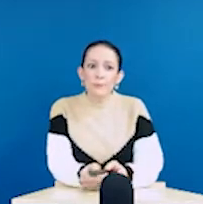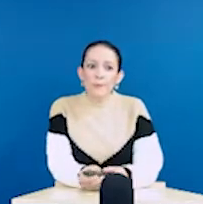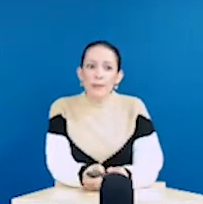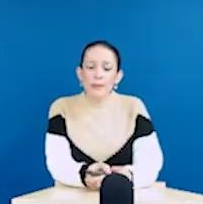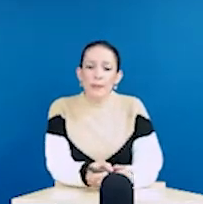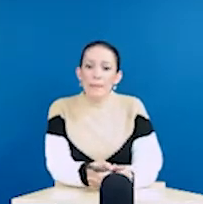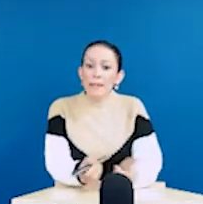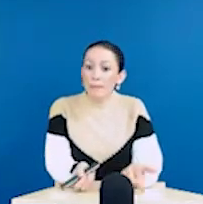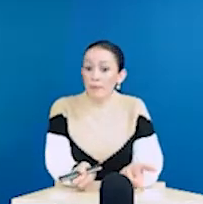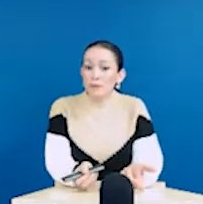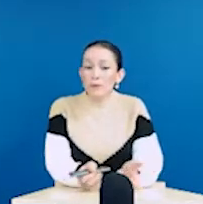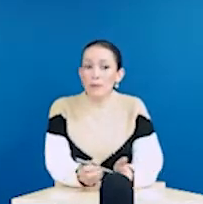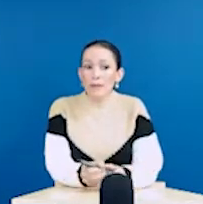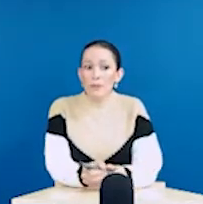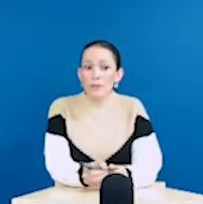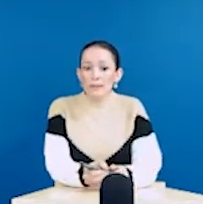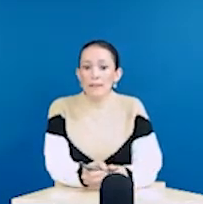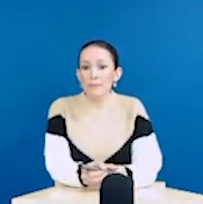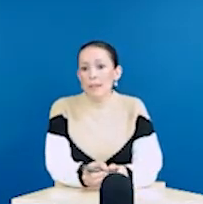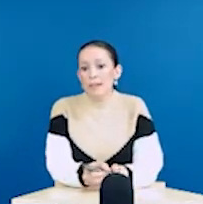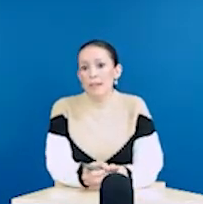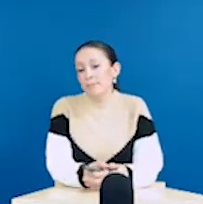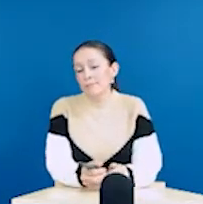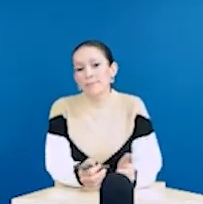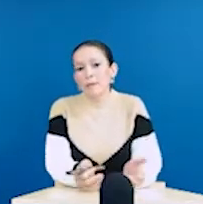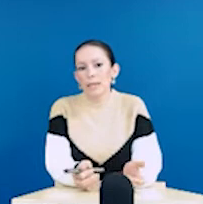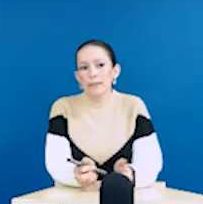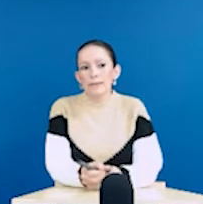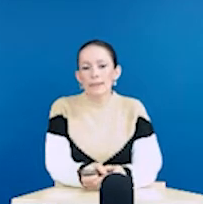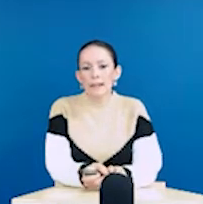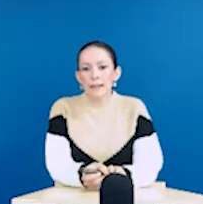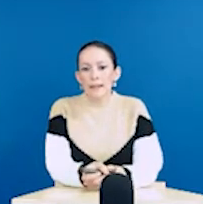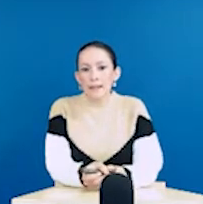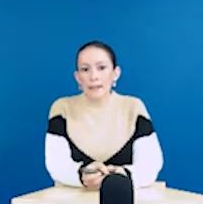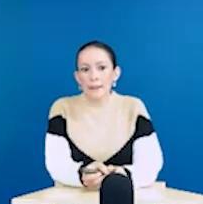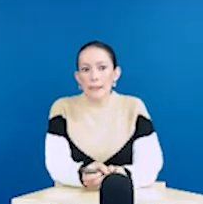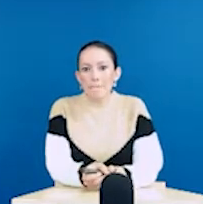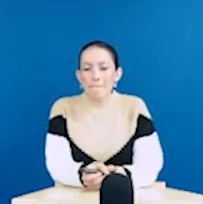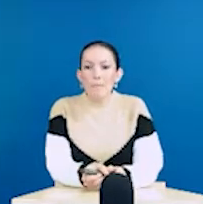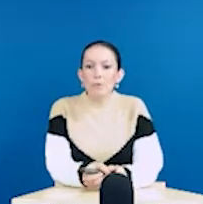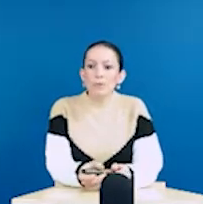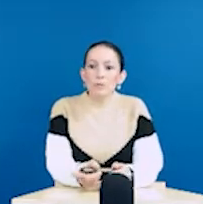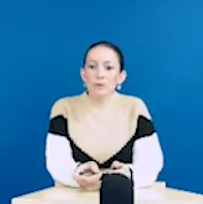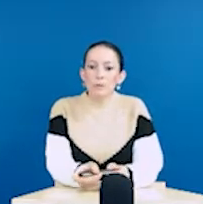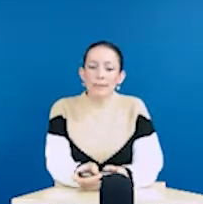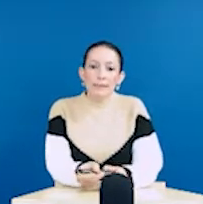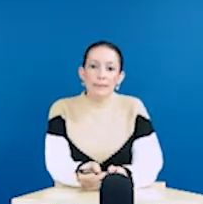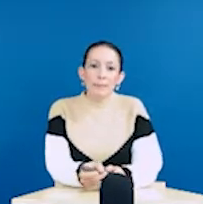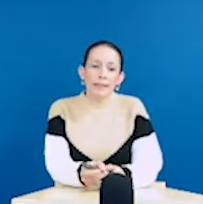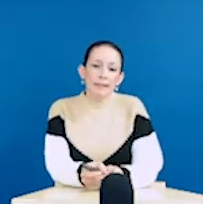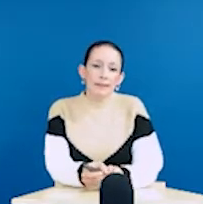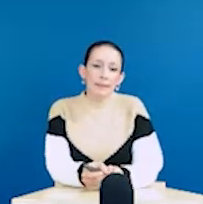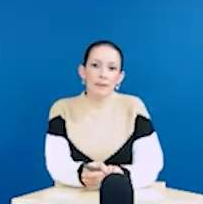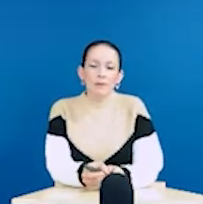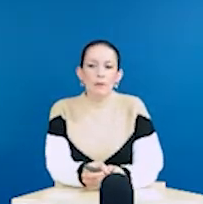un medicamentos, como su palabra lo dice, vienen en tabletas. Muchos de nuestros